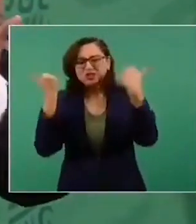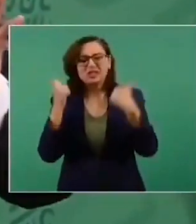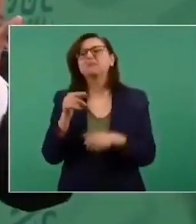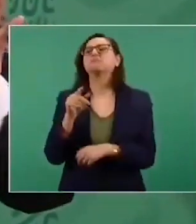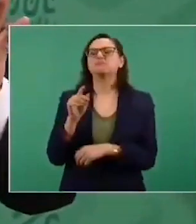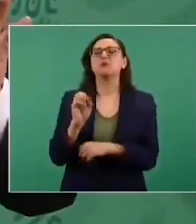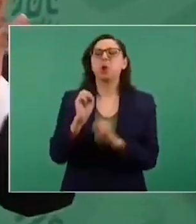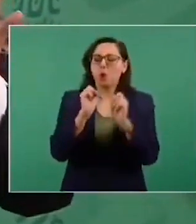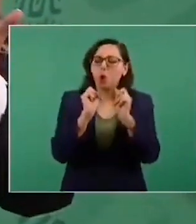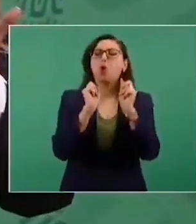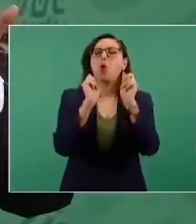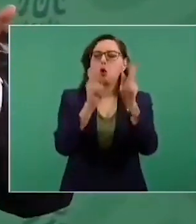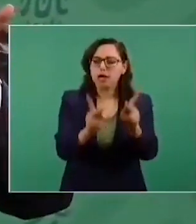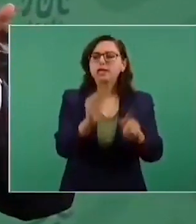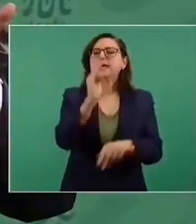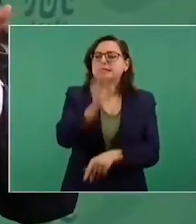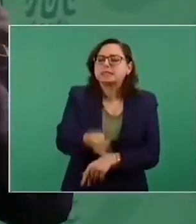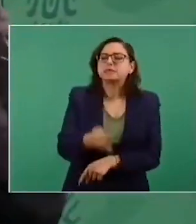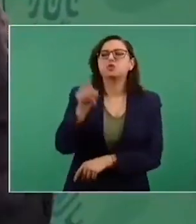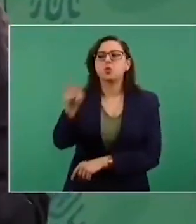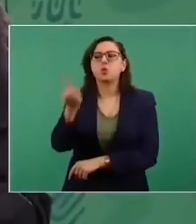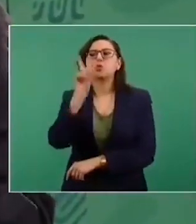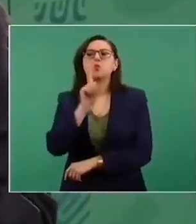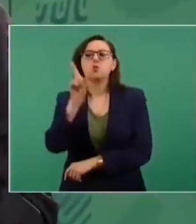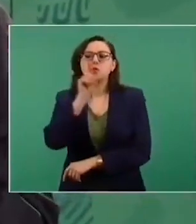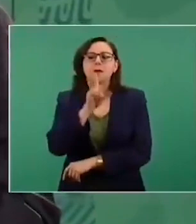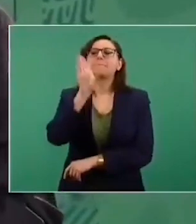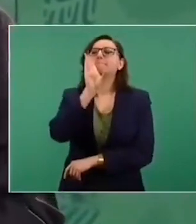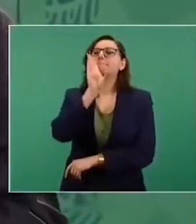sido. ¿Sí?